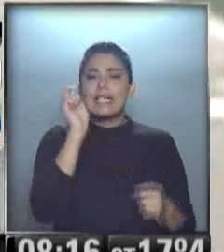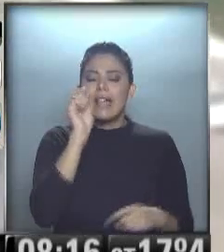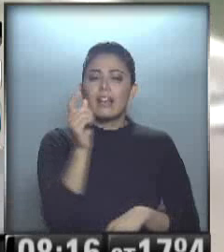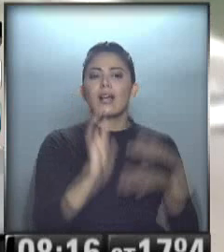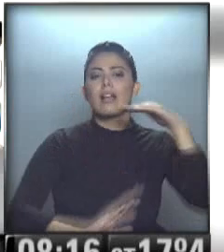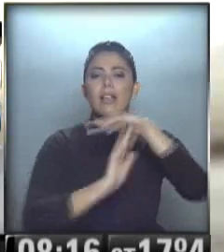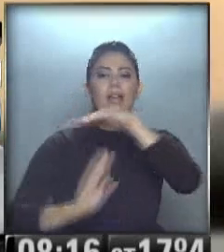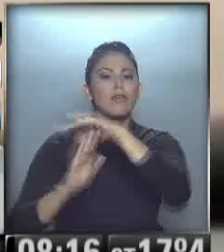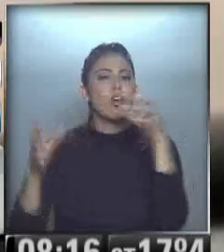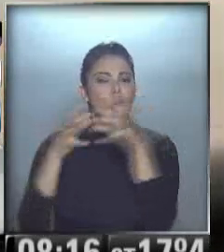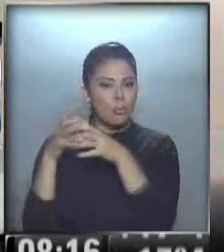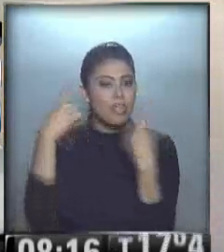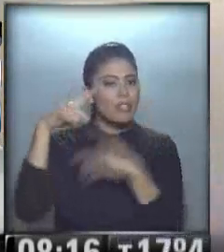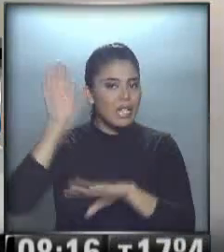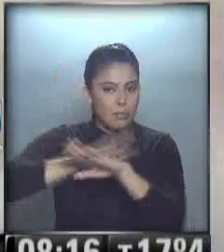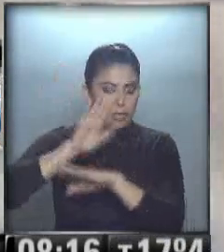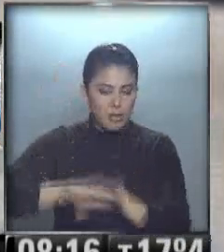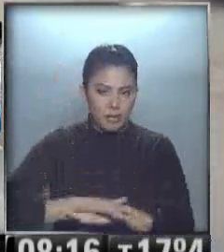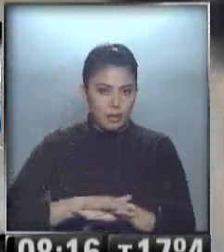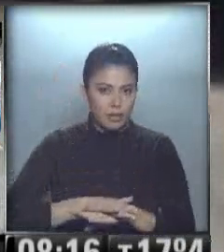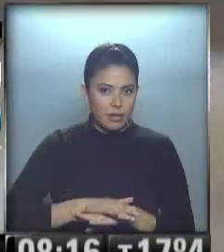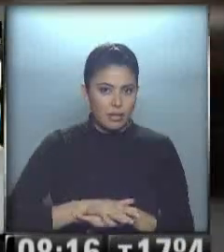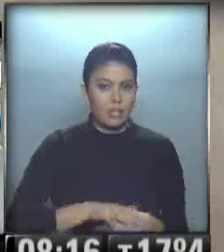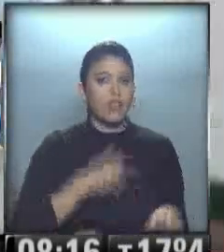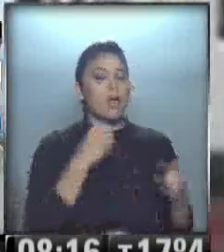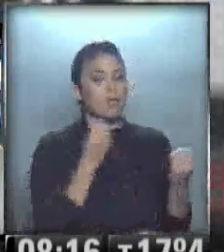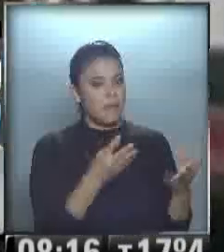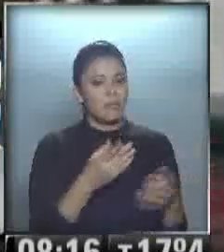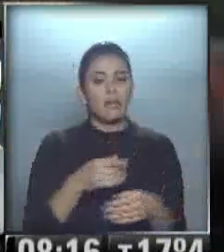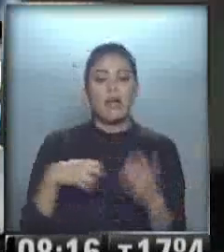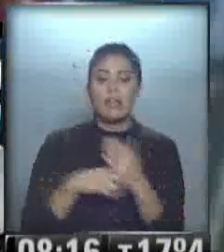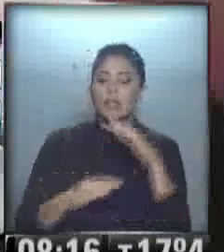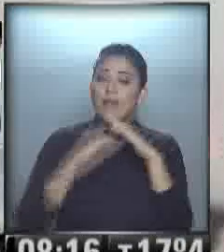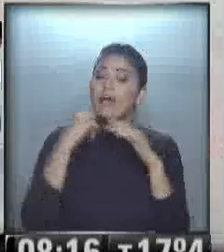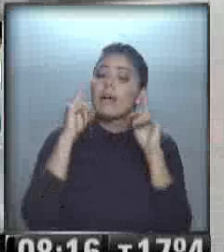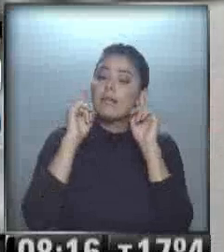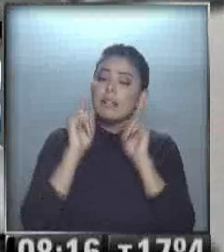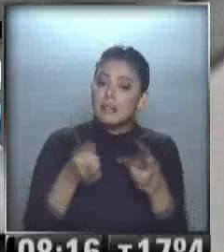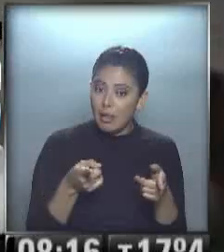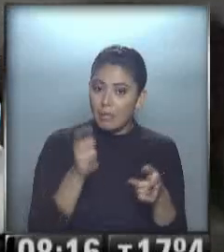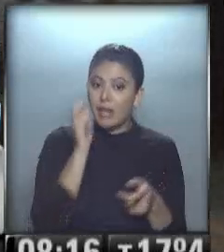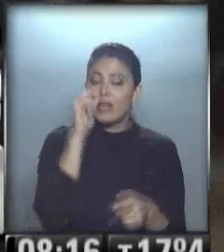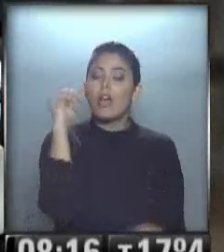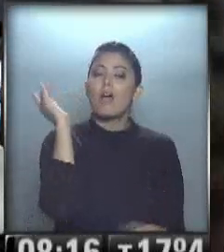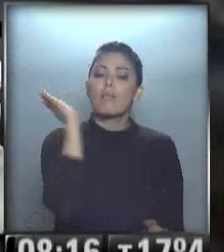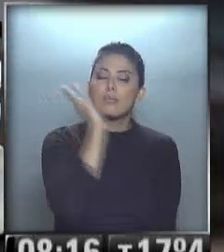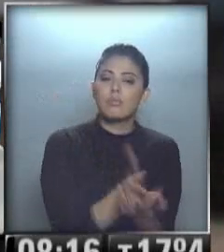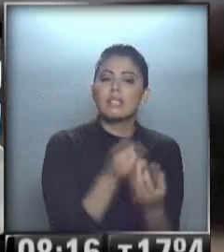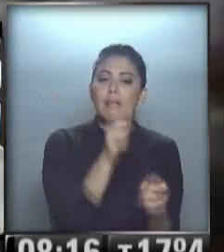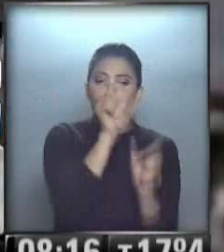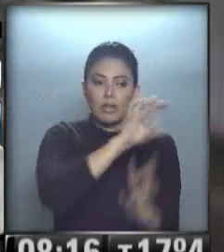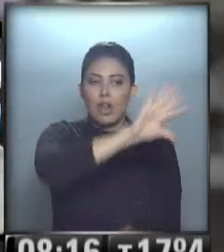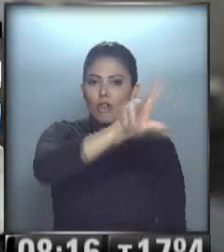cabecillas, digamos, porque hay distintas responsabilidades en esto. Bien. Entonces, lo mismo también la imputación de quienes cometieron los